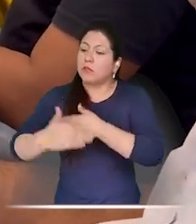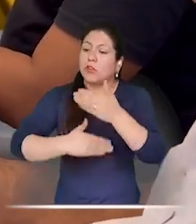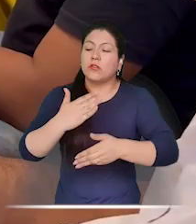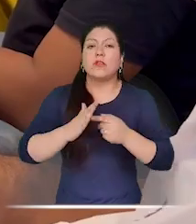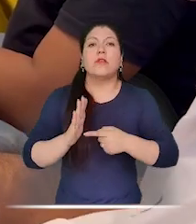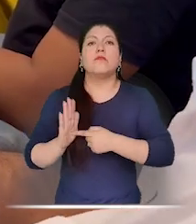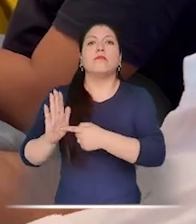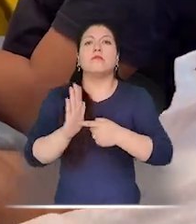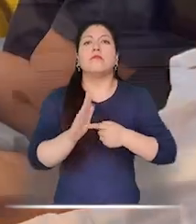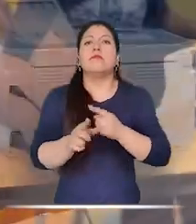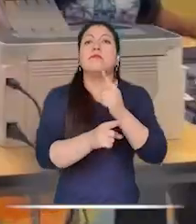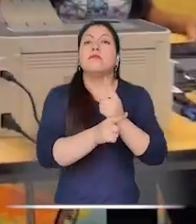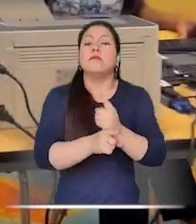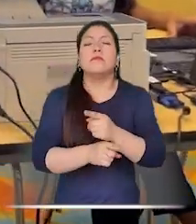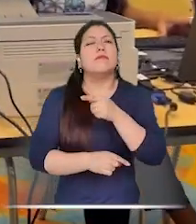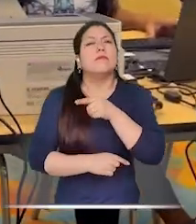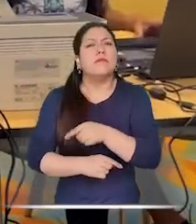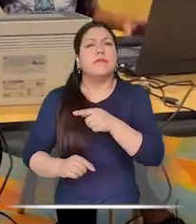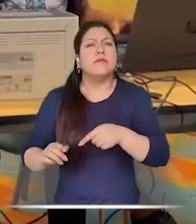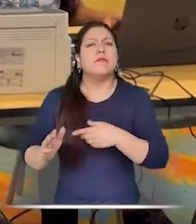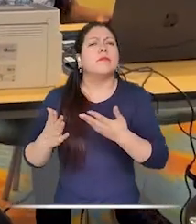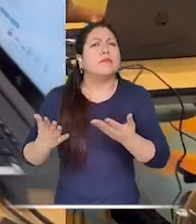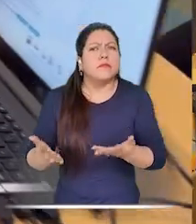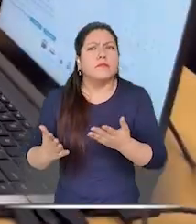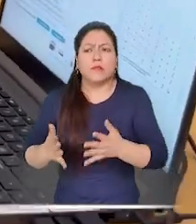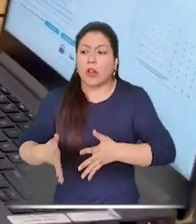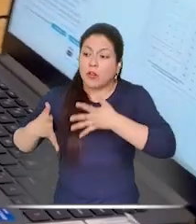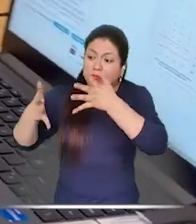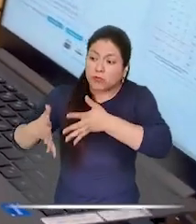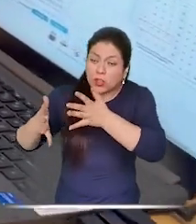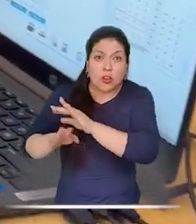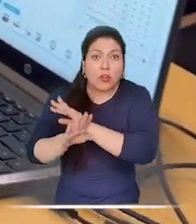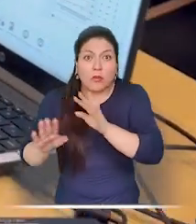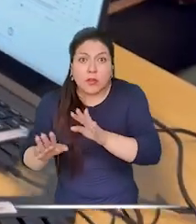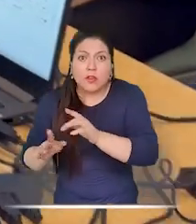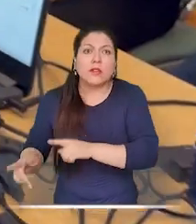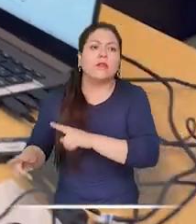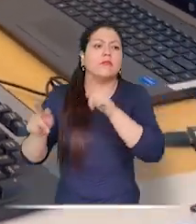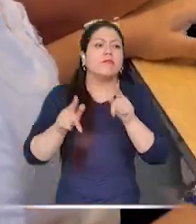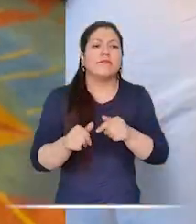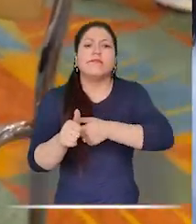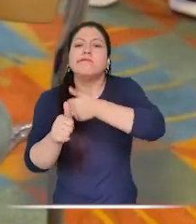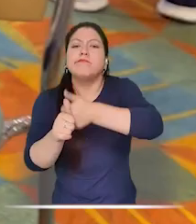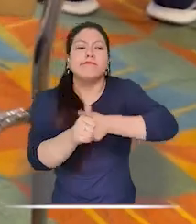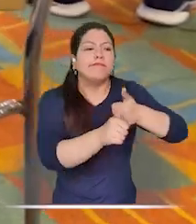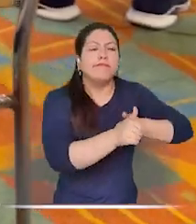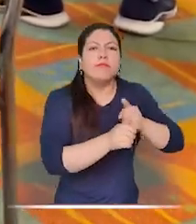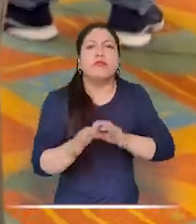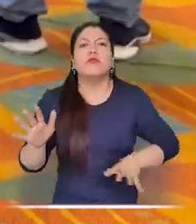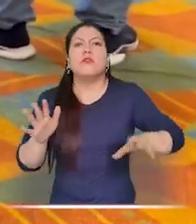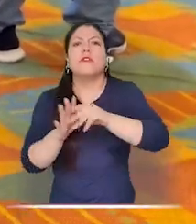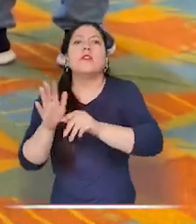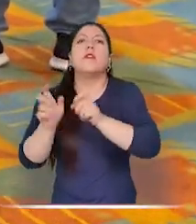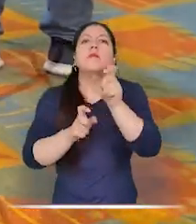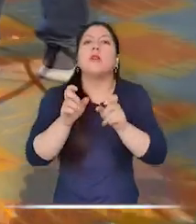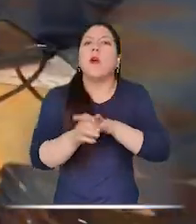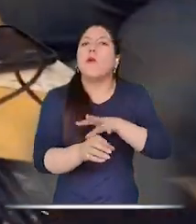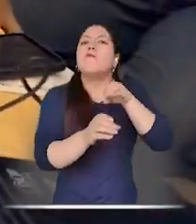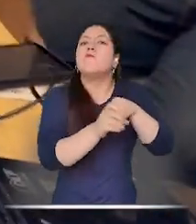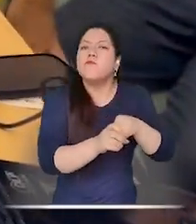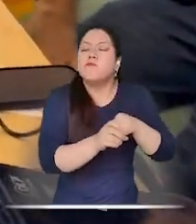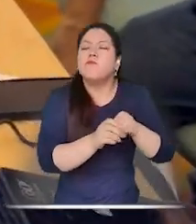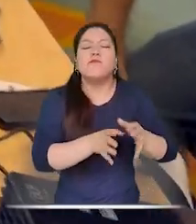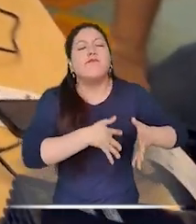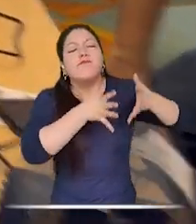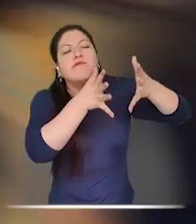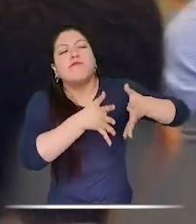procesos de transparencia, y esto no solamente con las capacitaciones, sino con cada uno de los funcionarios que instruyen, en este